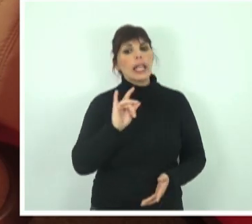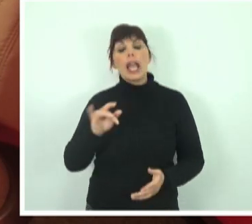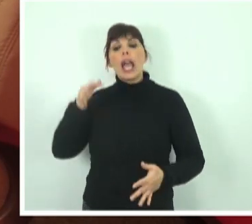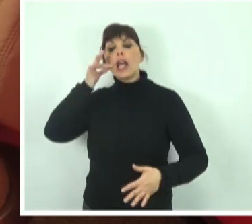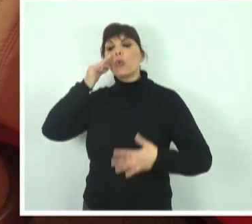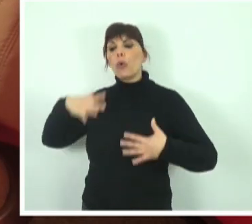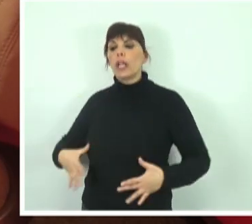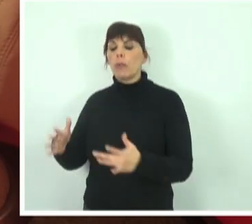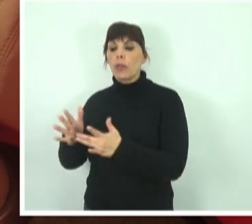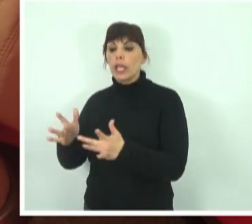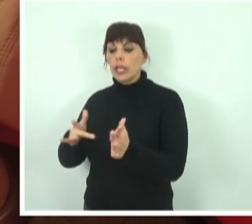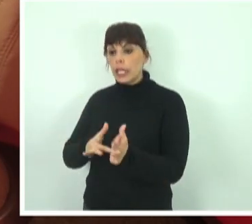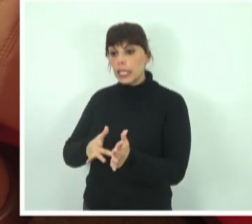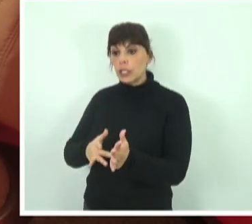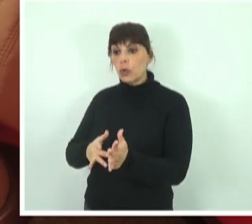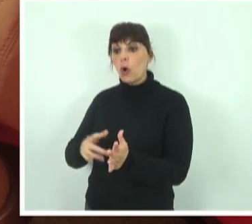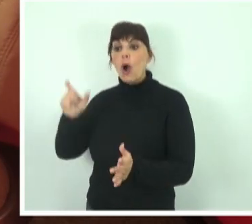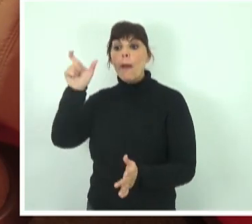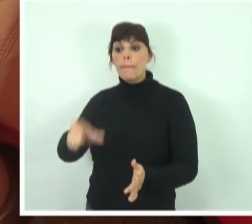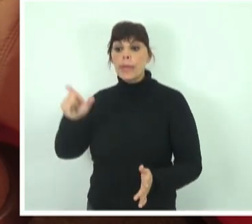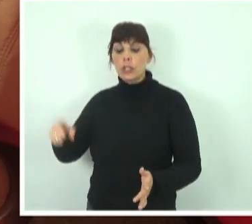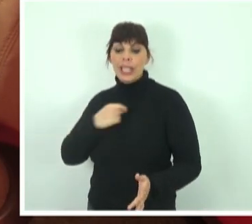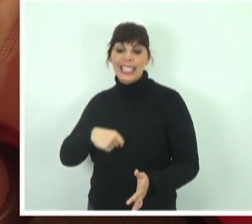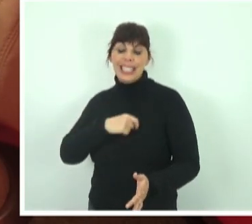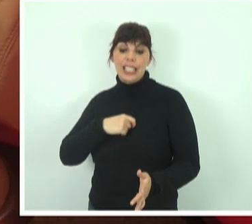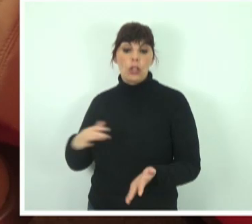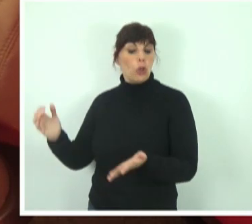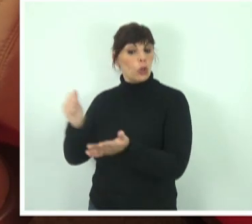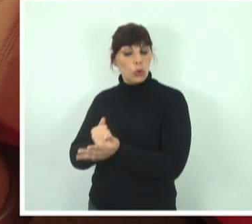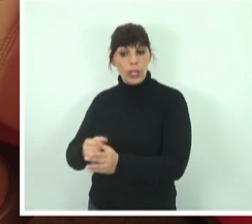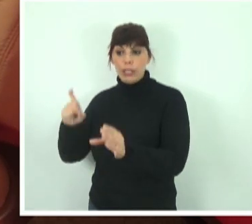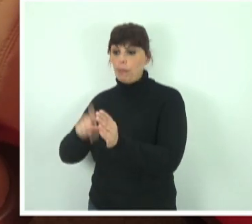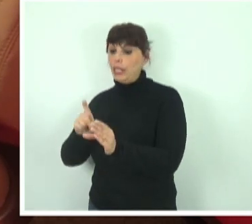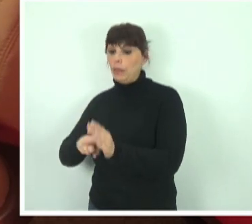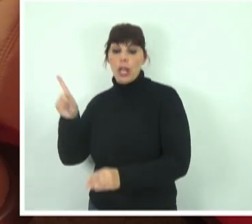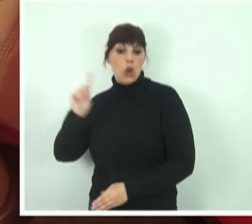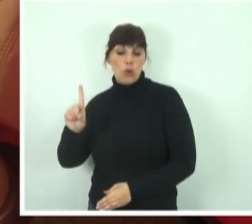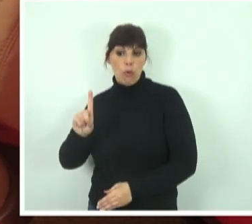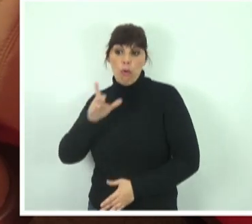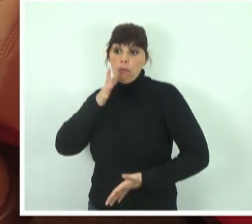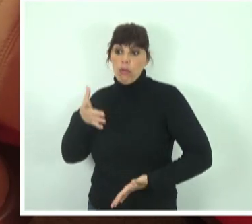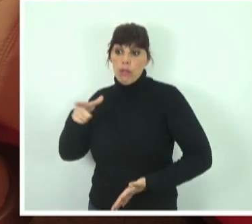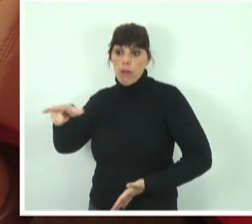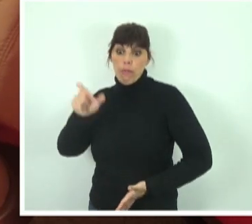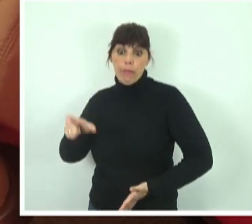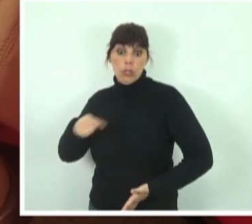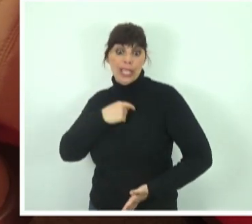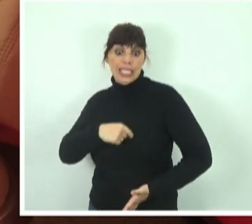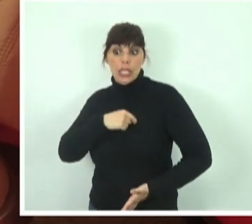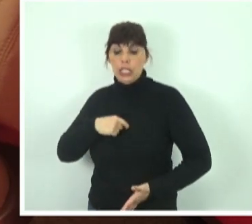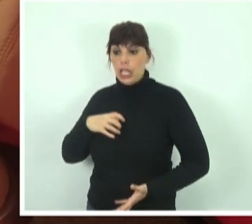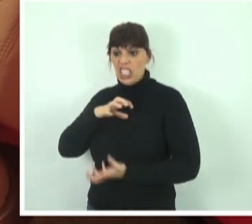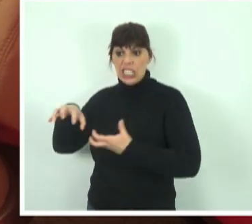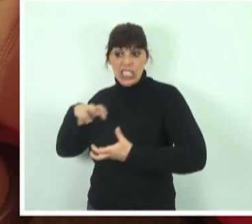quiere estar bajo autoridad. Pero ahora viene el colmo. ¿Son todos partes de los que están en el